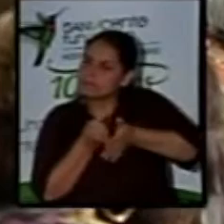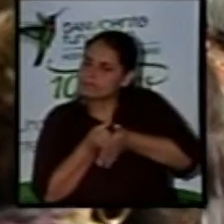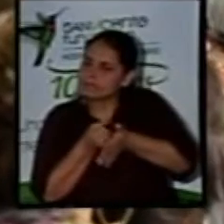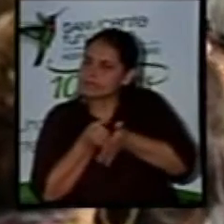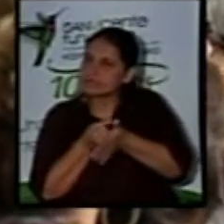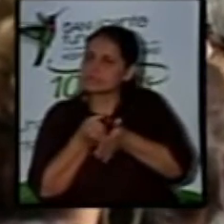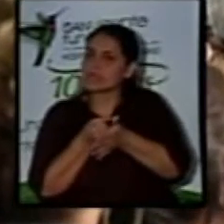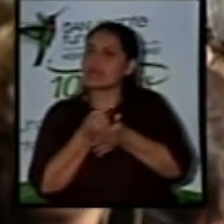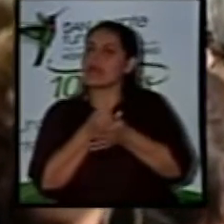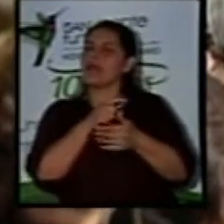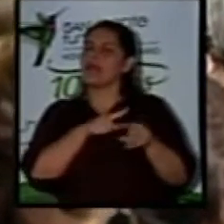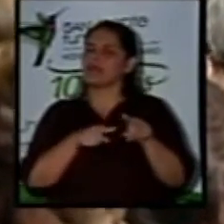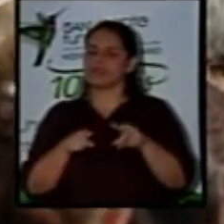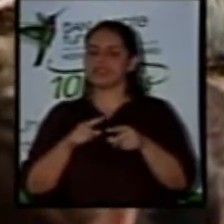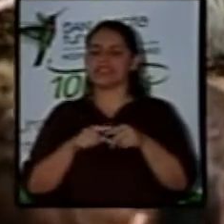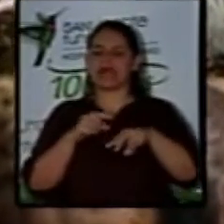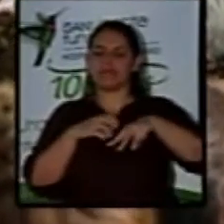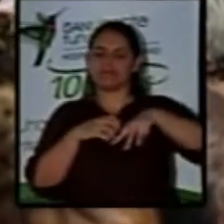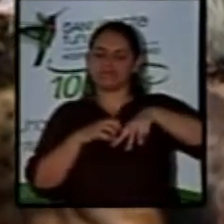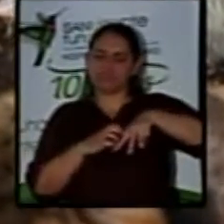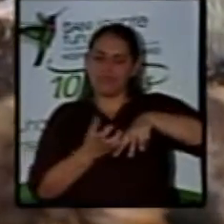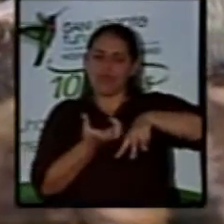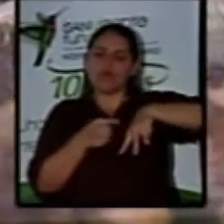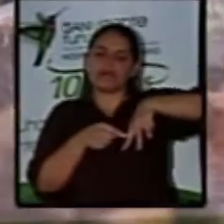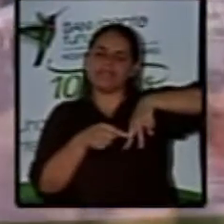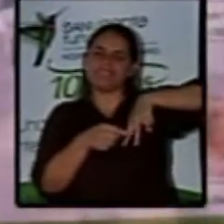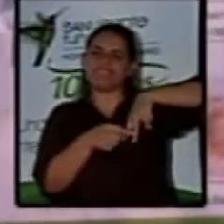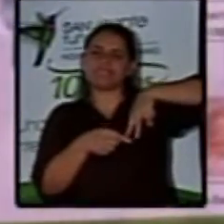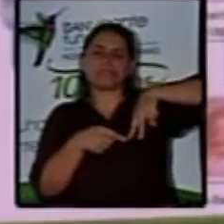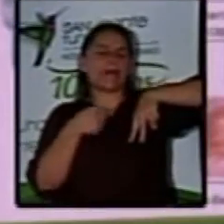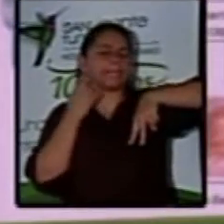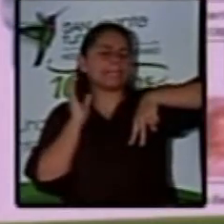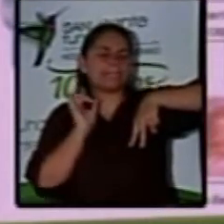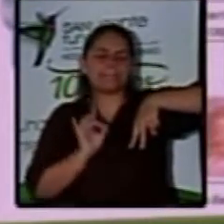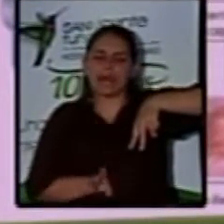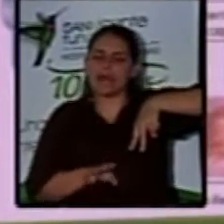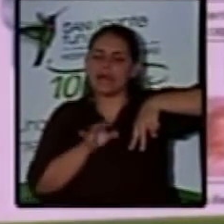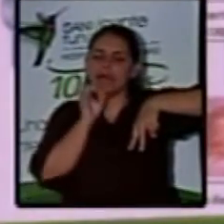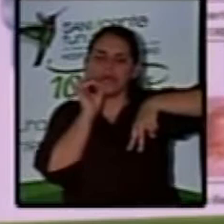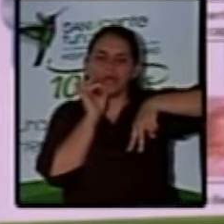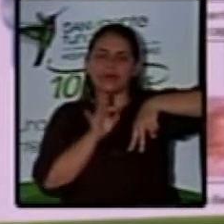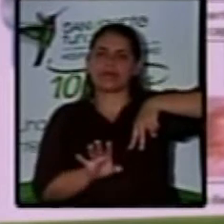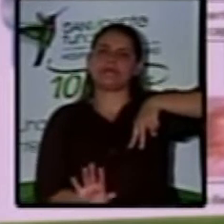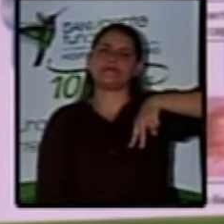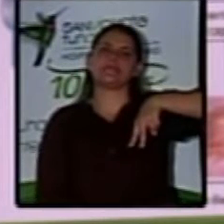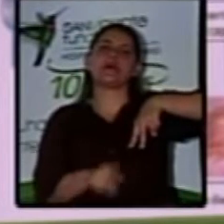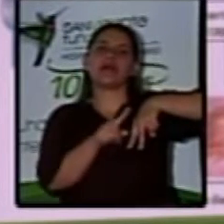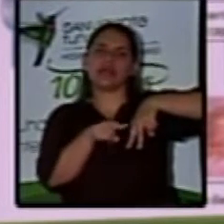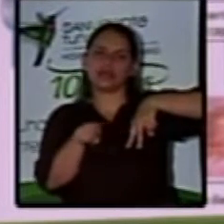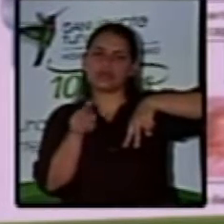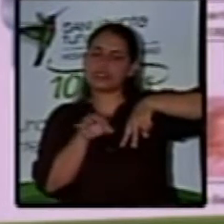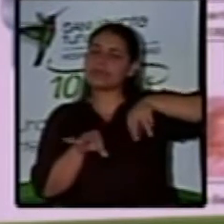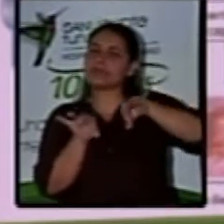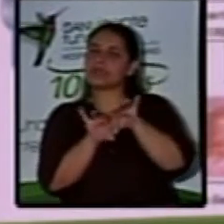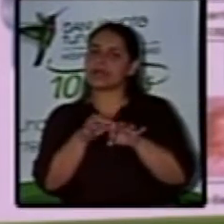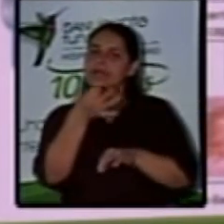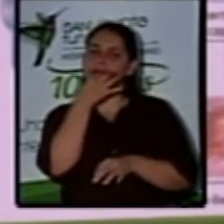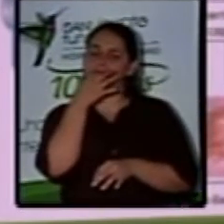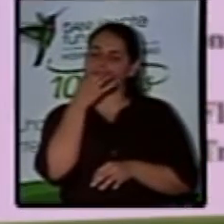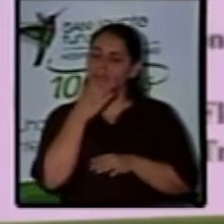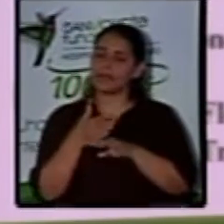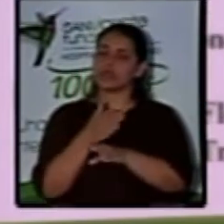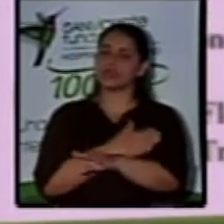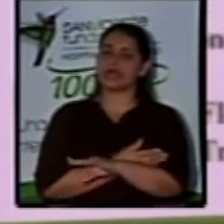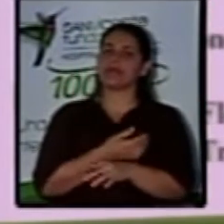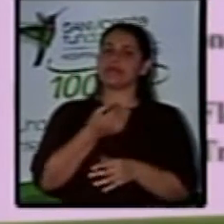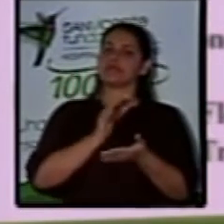venas aumentando, se va a formar la ulceración venosa si el paciente o la persona que tenga la enfermedad no es intervenida